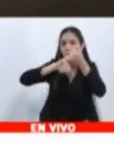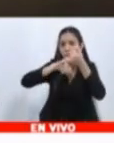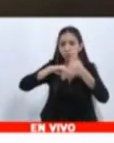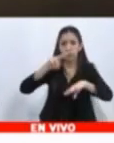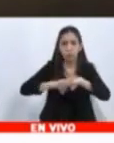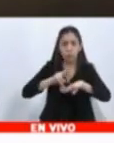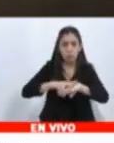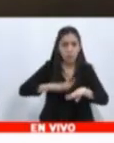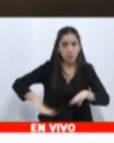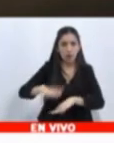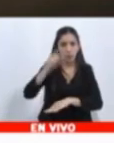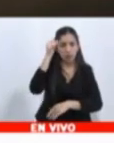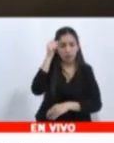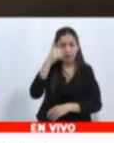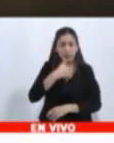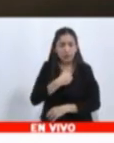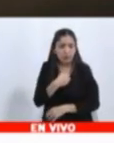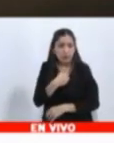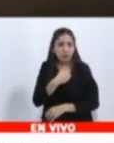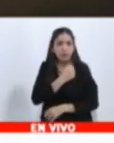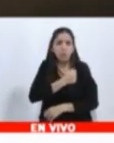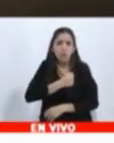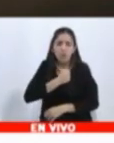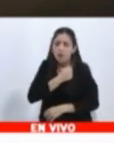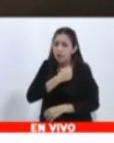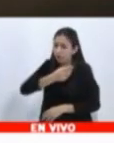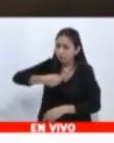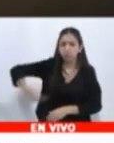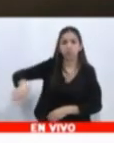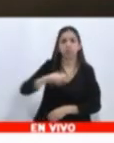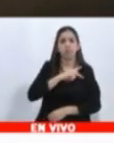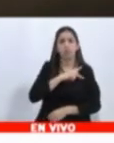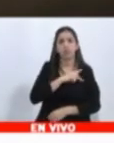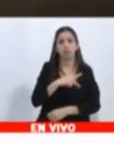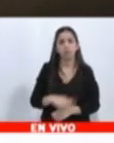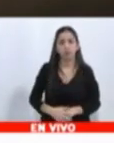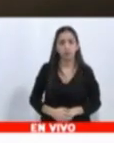nuestro compromiso con el Paraguay, nos duele a todos.